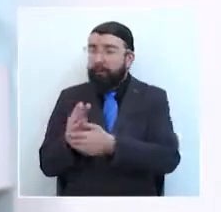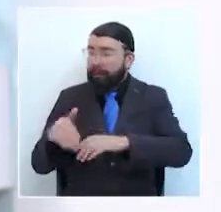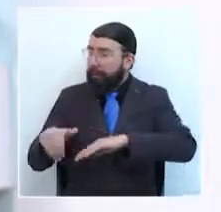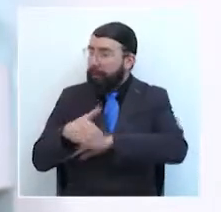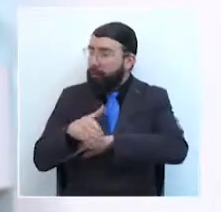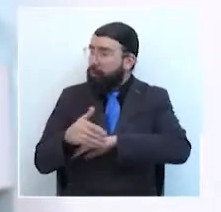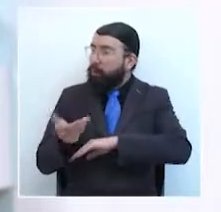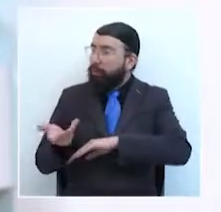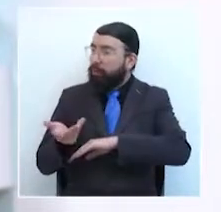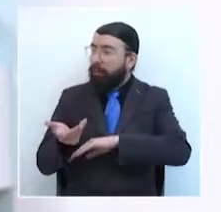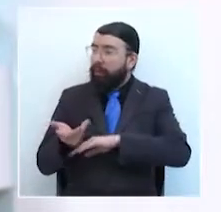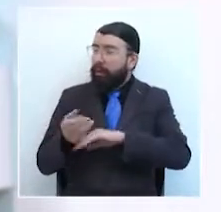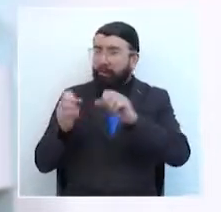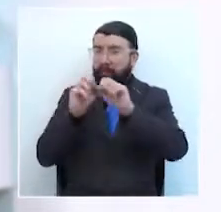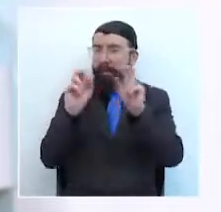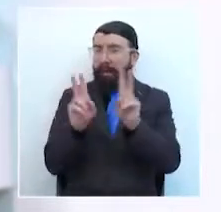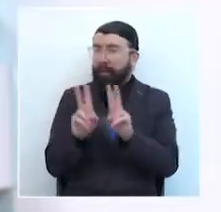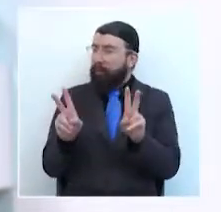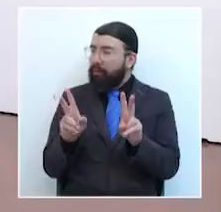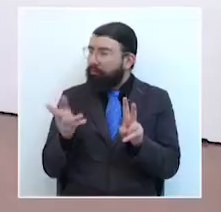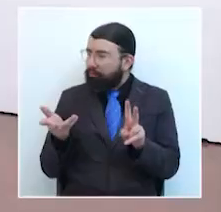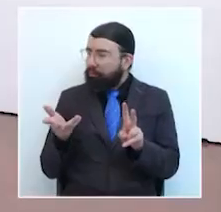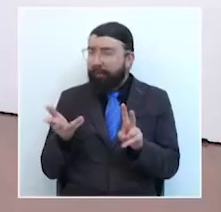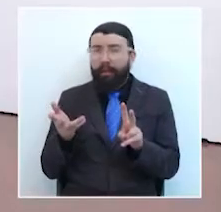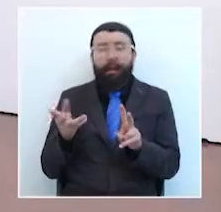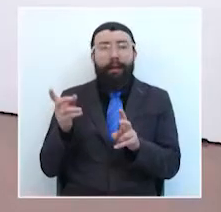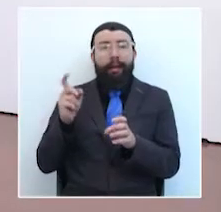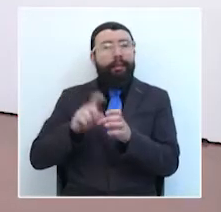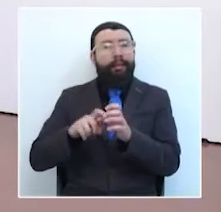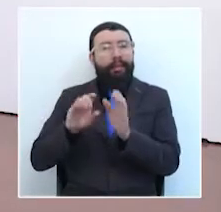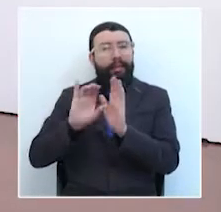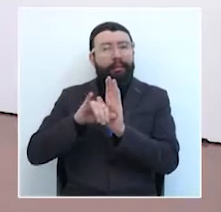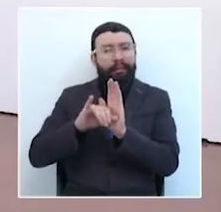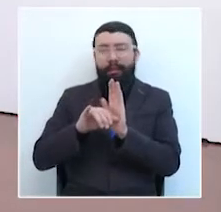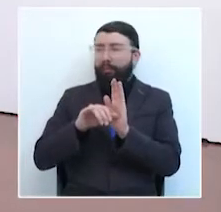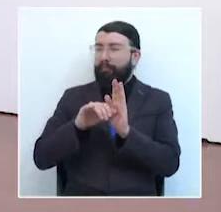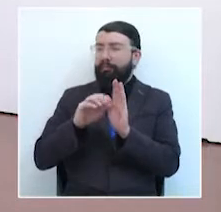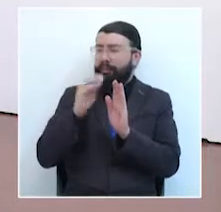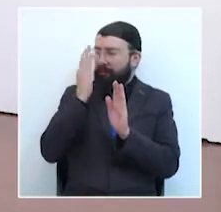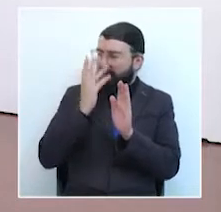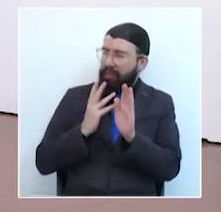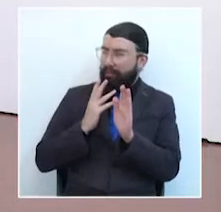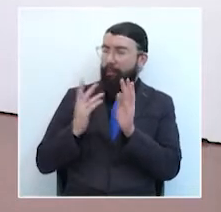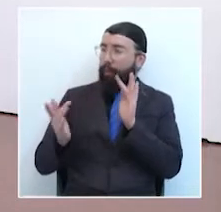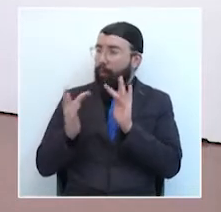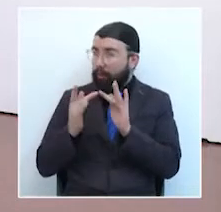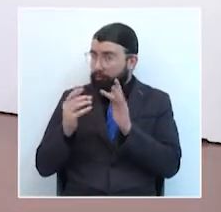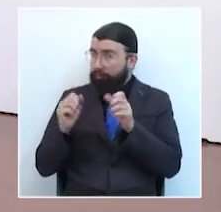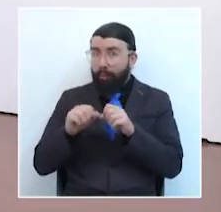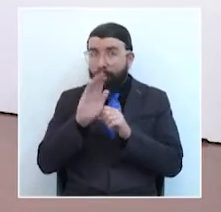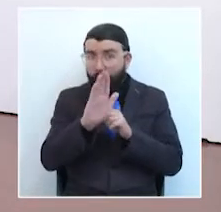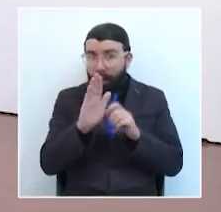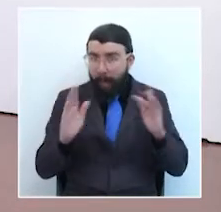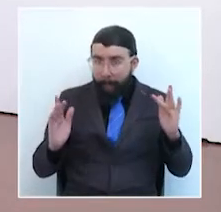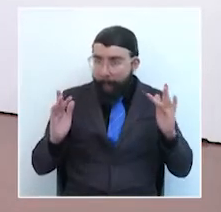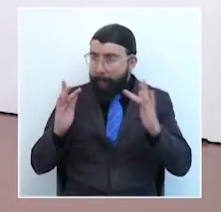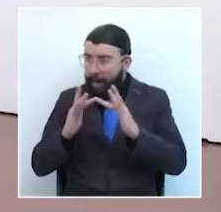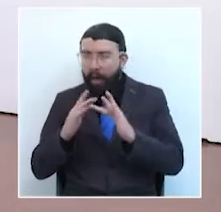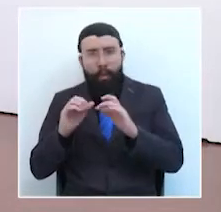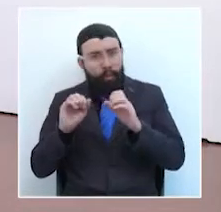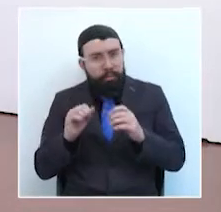la página web en fin las redes sociales y desde luego los contactos para que ustedes se pongan